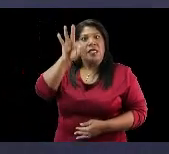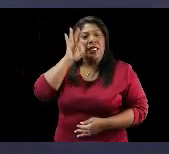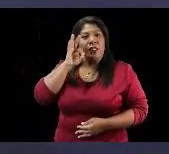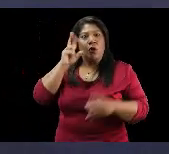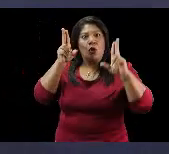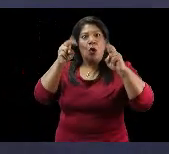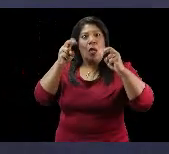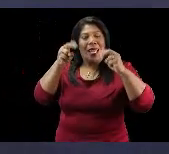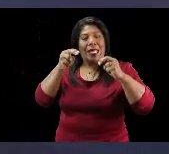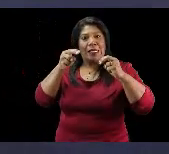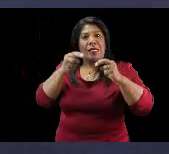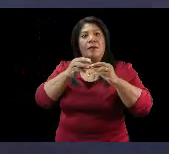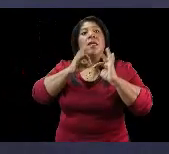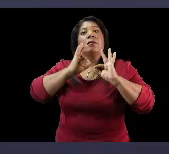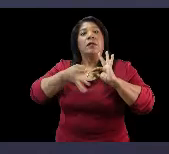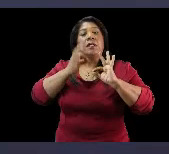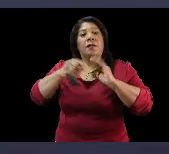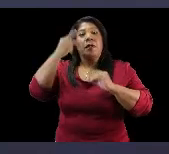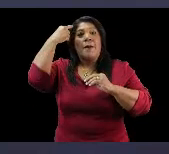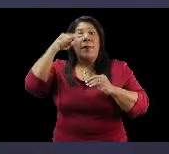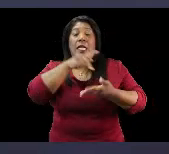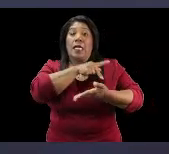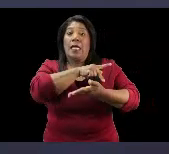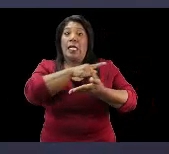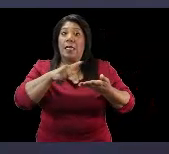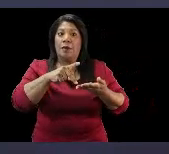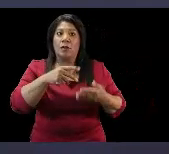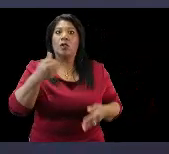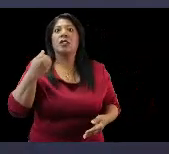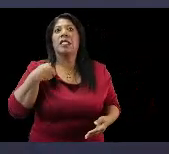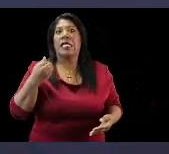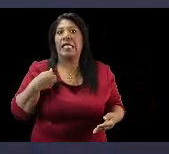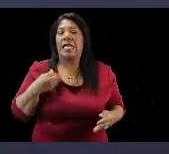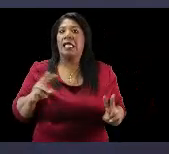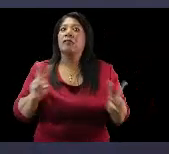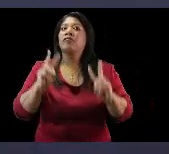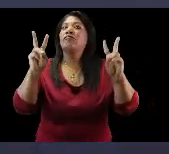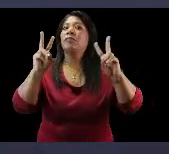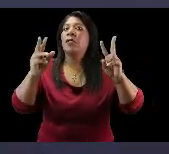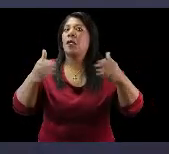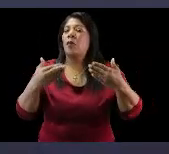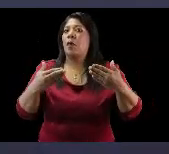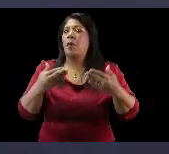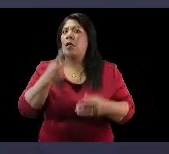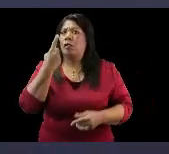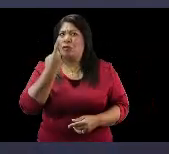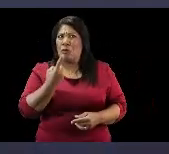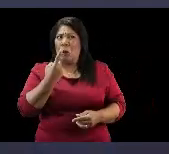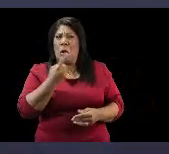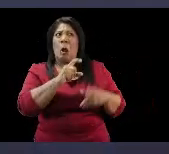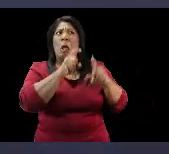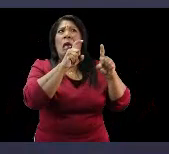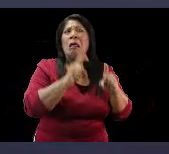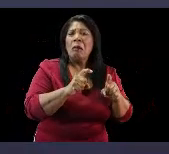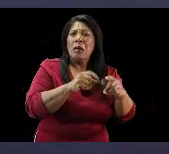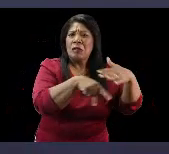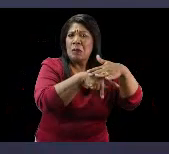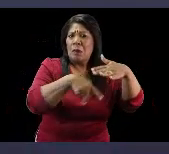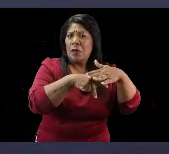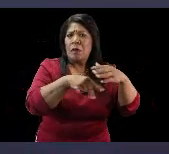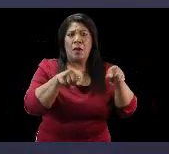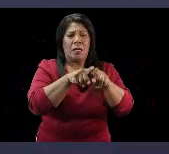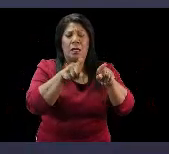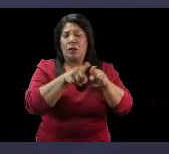esta iniciativa de transmitir que esta profesión existe y que se necesita en diferentes ámbitos, desde